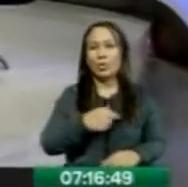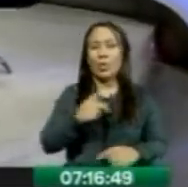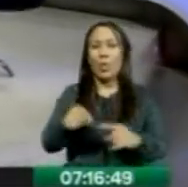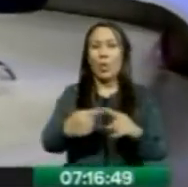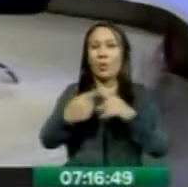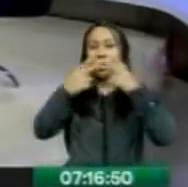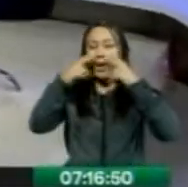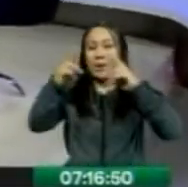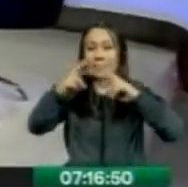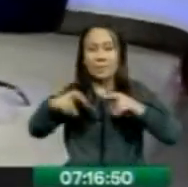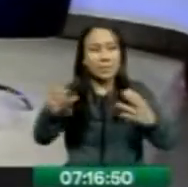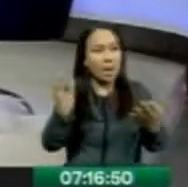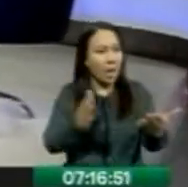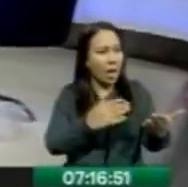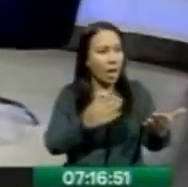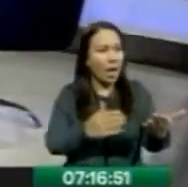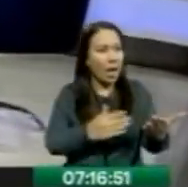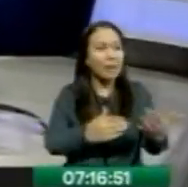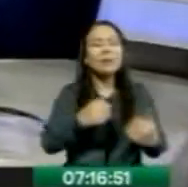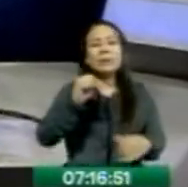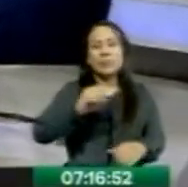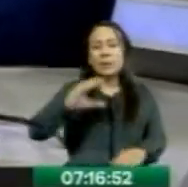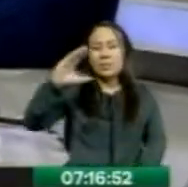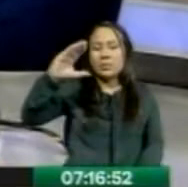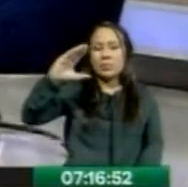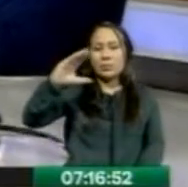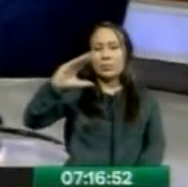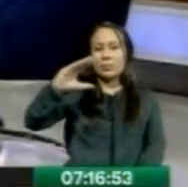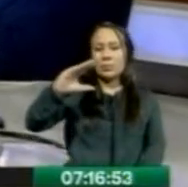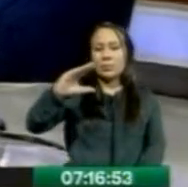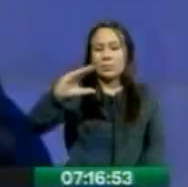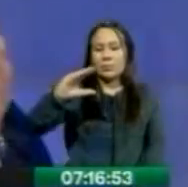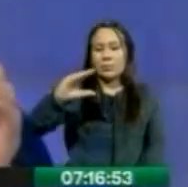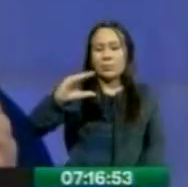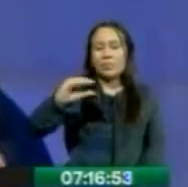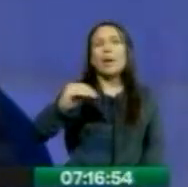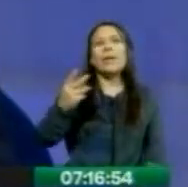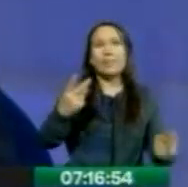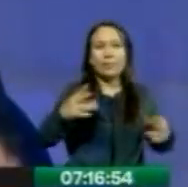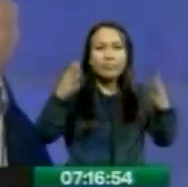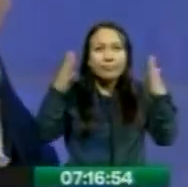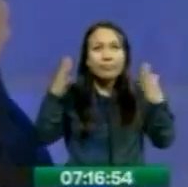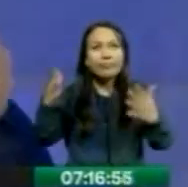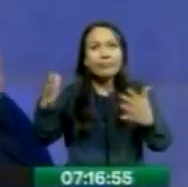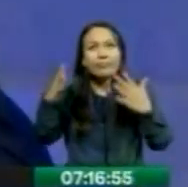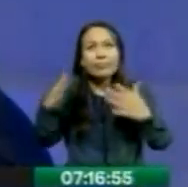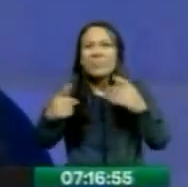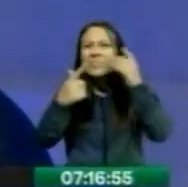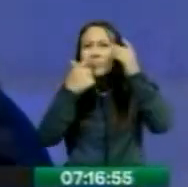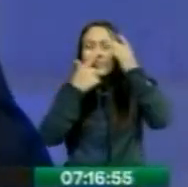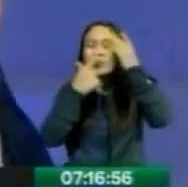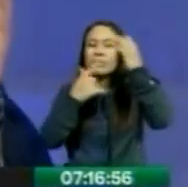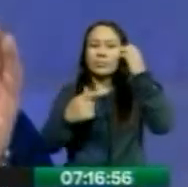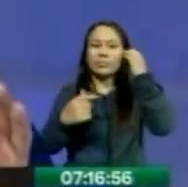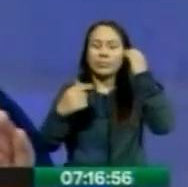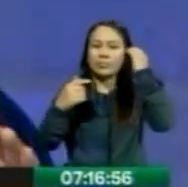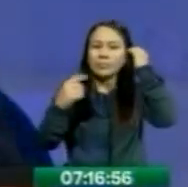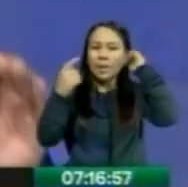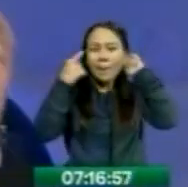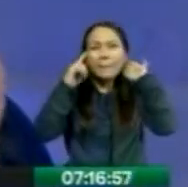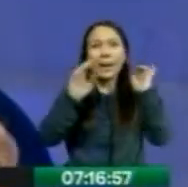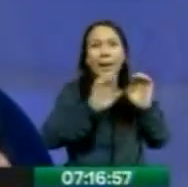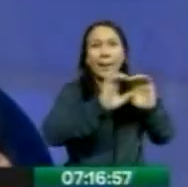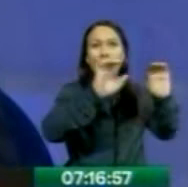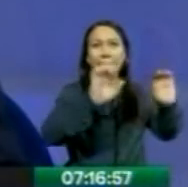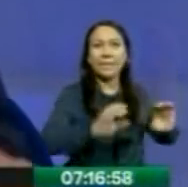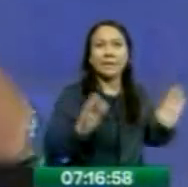nuestra cartera, nos dimos cuenta que esta reducción de intereses estaba enfocado, interesantemente, para las pequeñas,